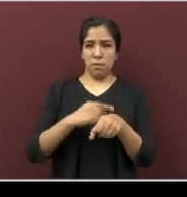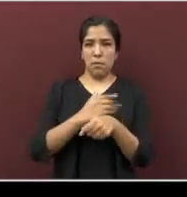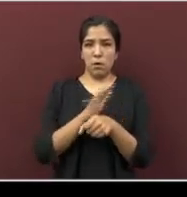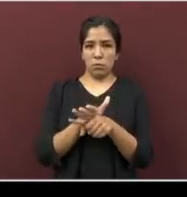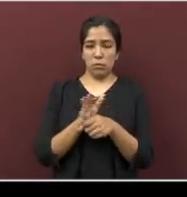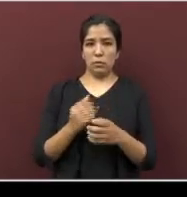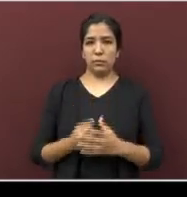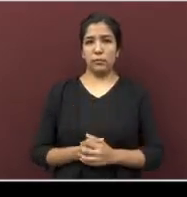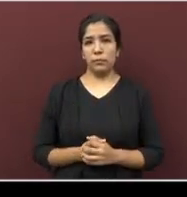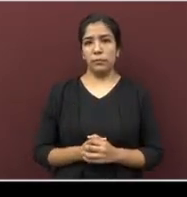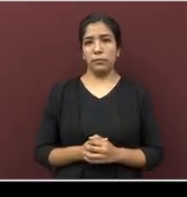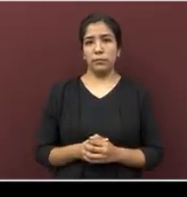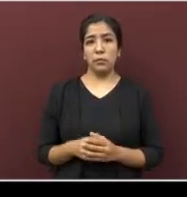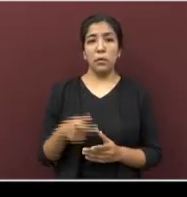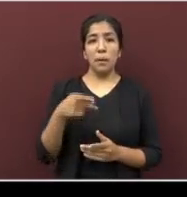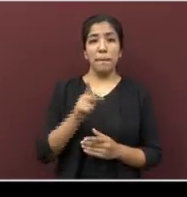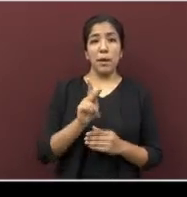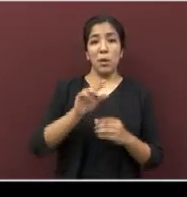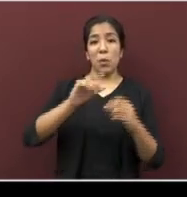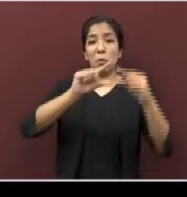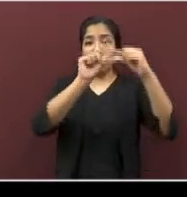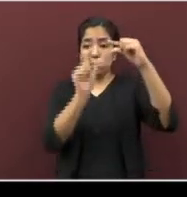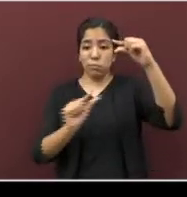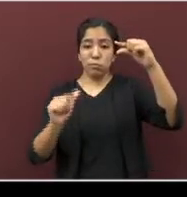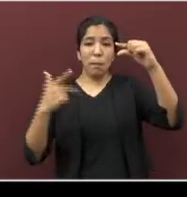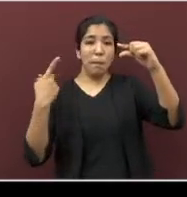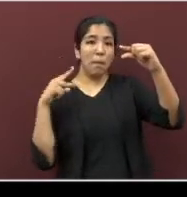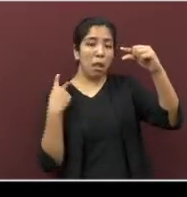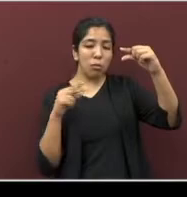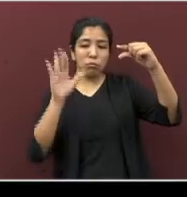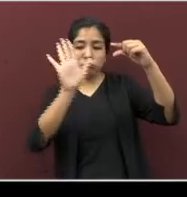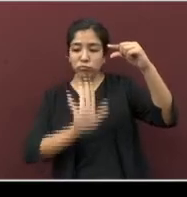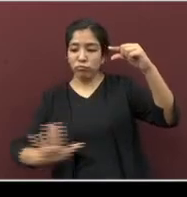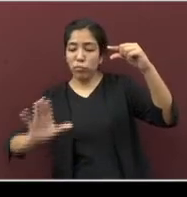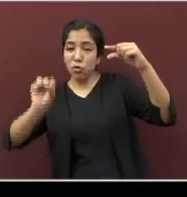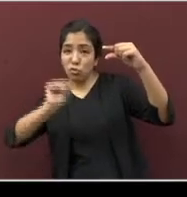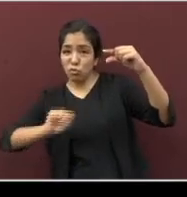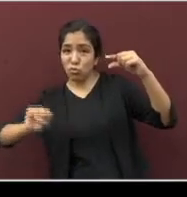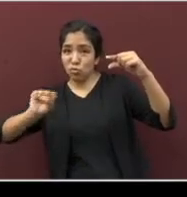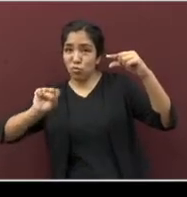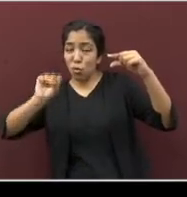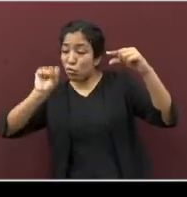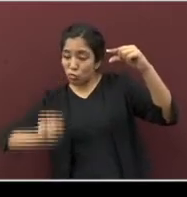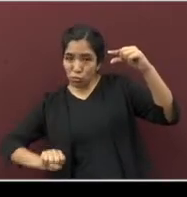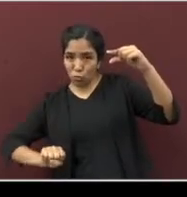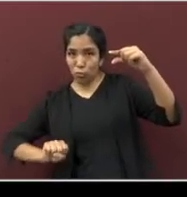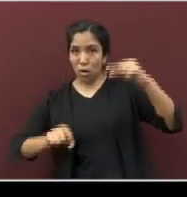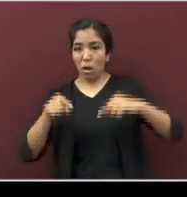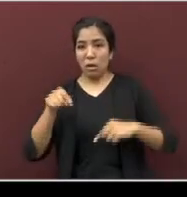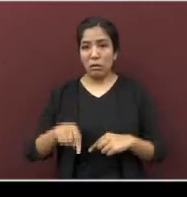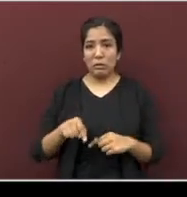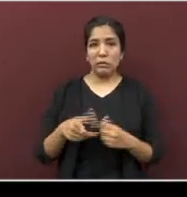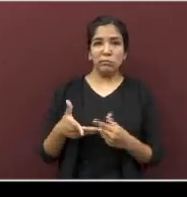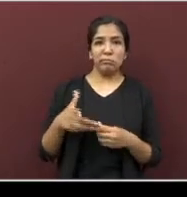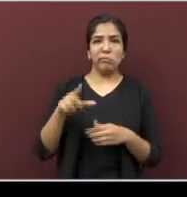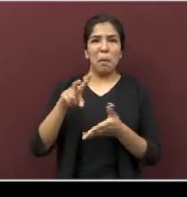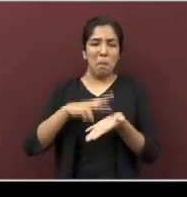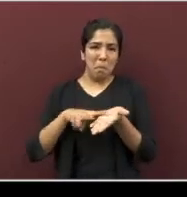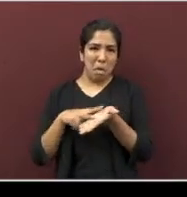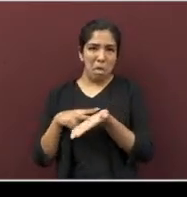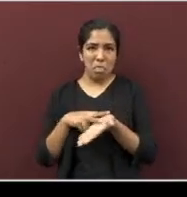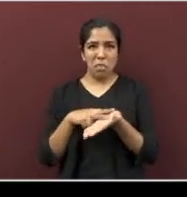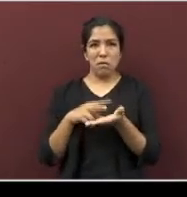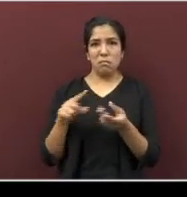movimiento en la transmisión coatzacoalcos en rojo con 22 enfermos actuales san andrés tuxtla y